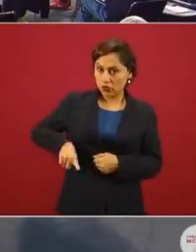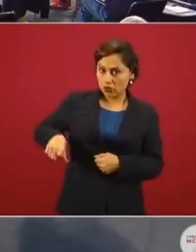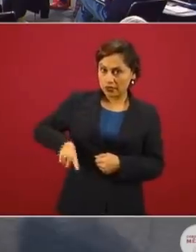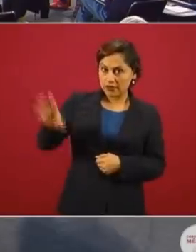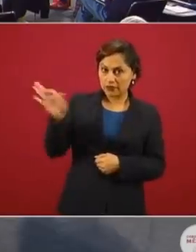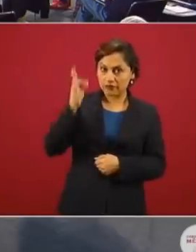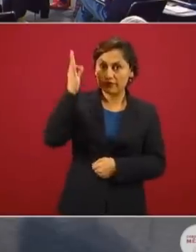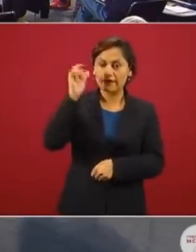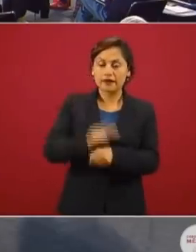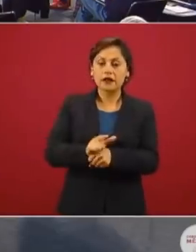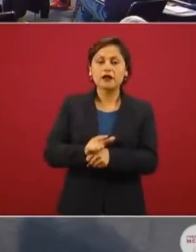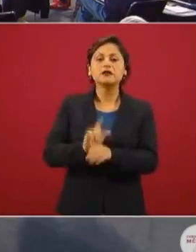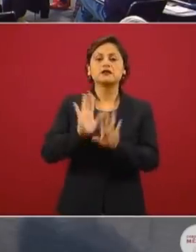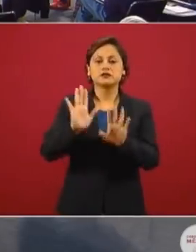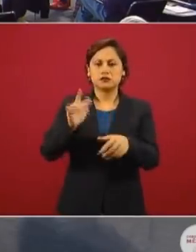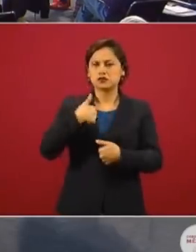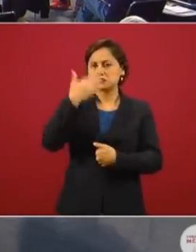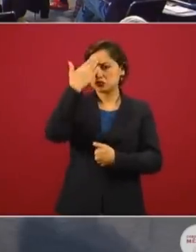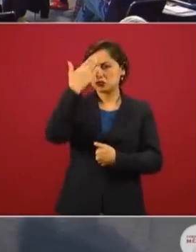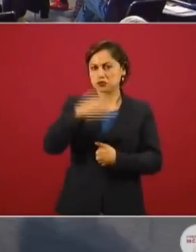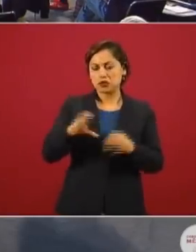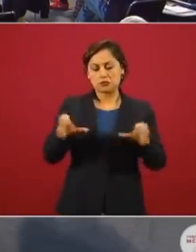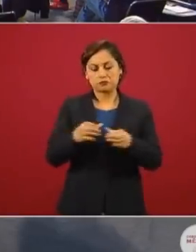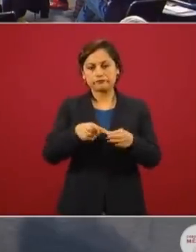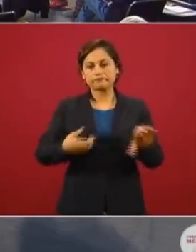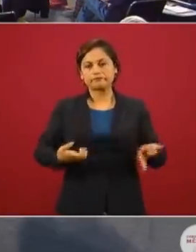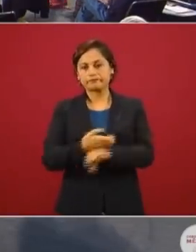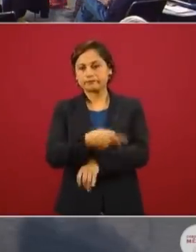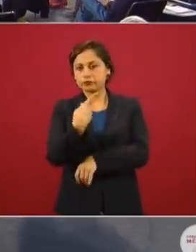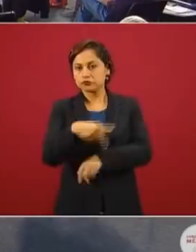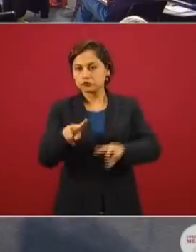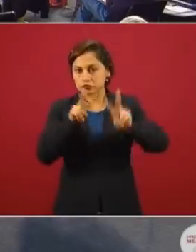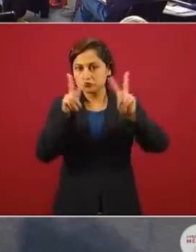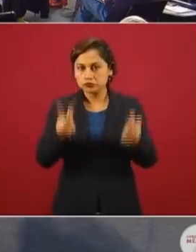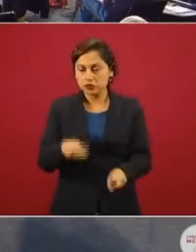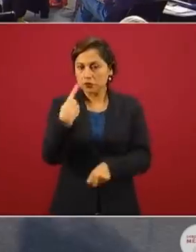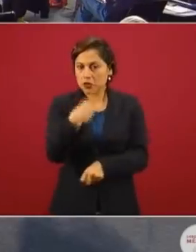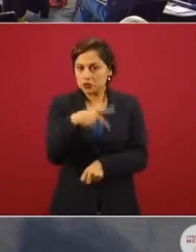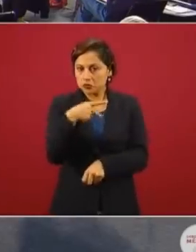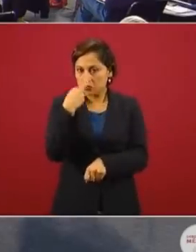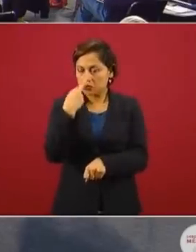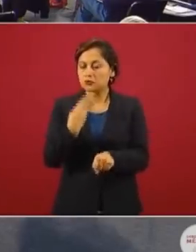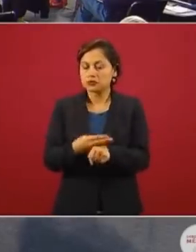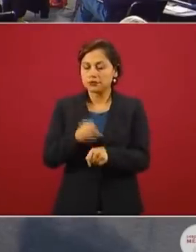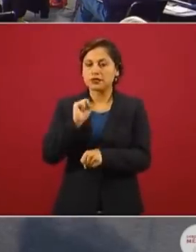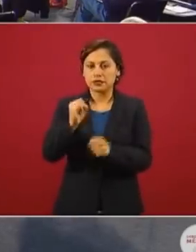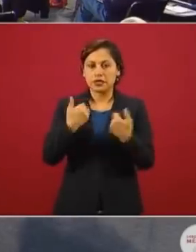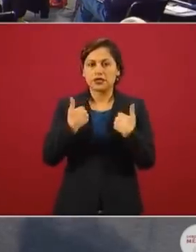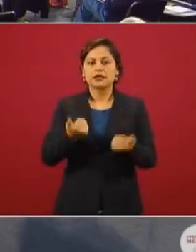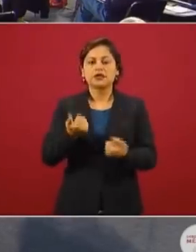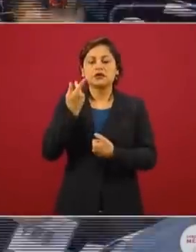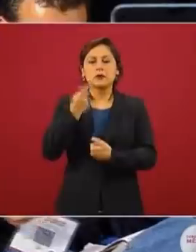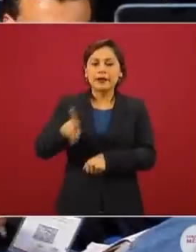yo sé que al final es un estado, es un tema estatal, pero el gobierno federal